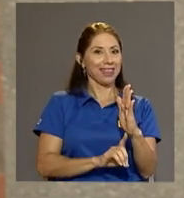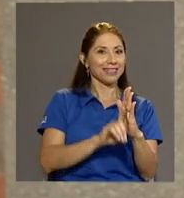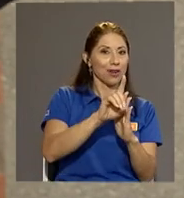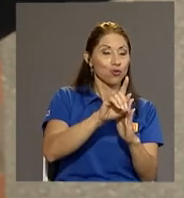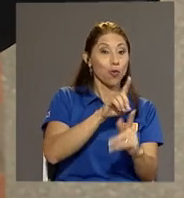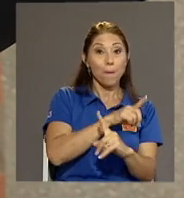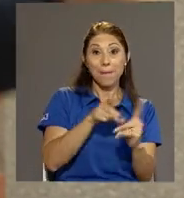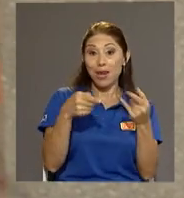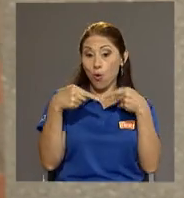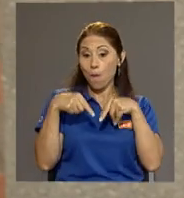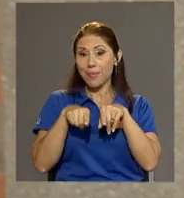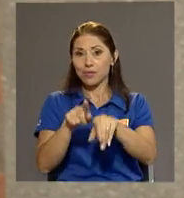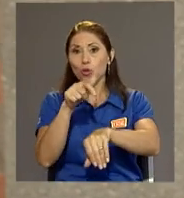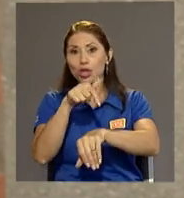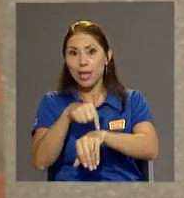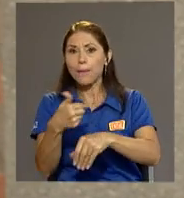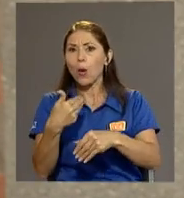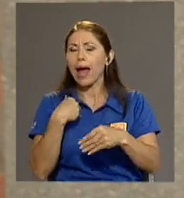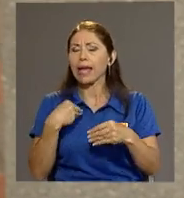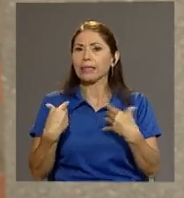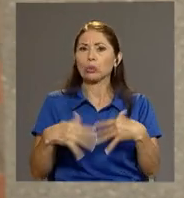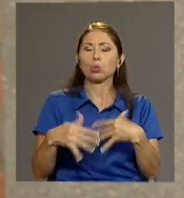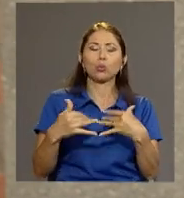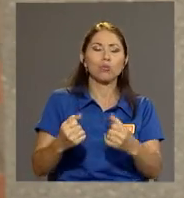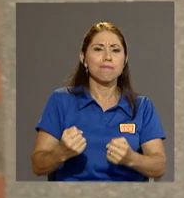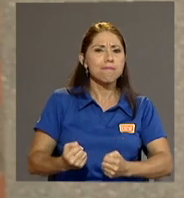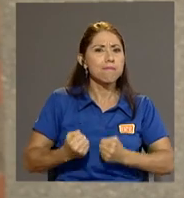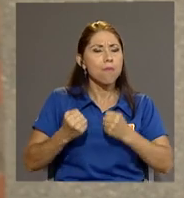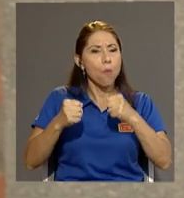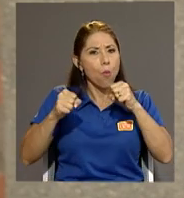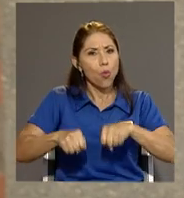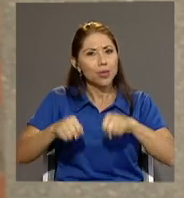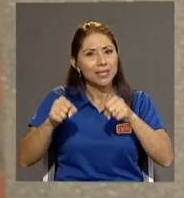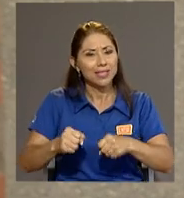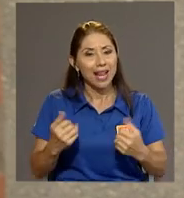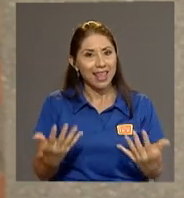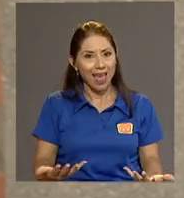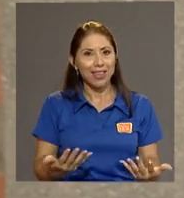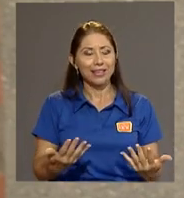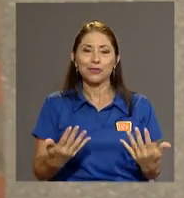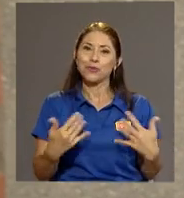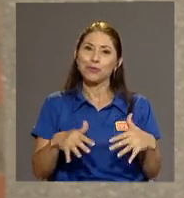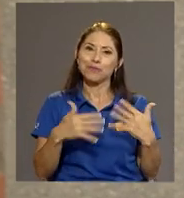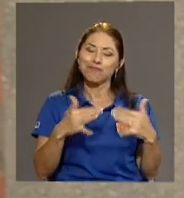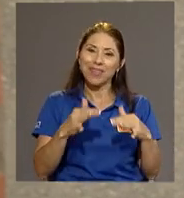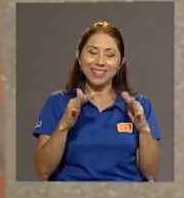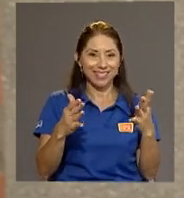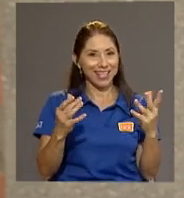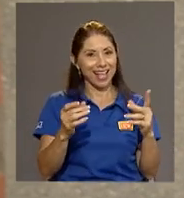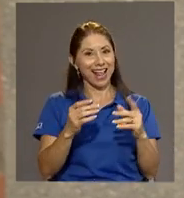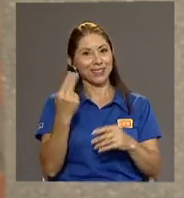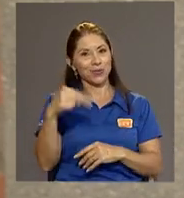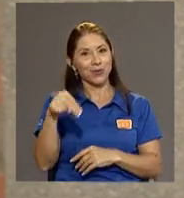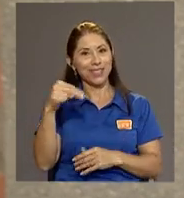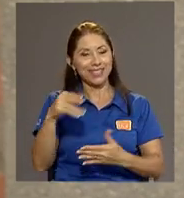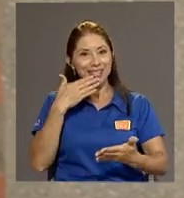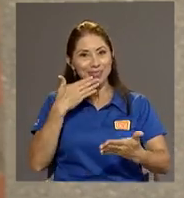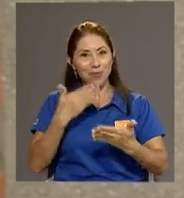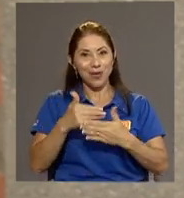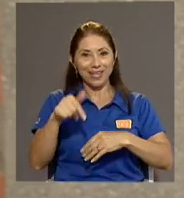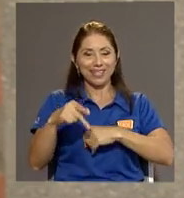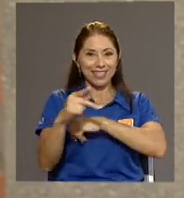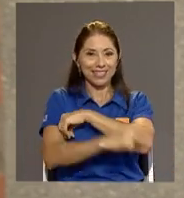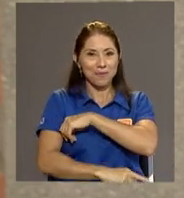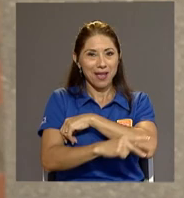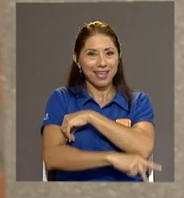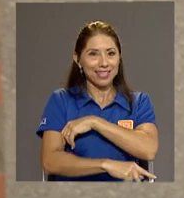hay enormes potencialidades, me parece así de las noticias buenas en este país, que no